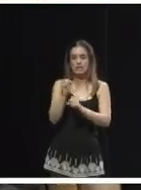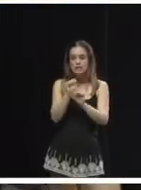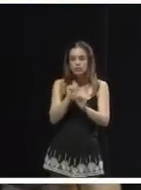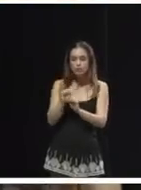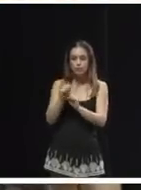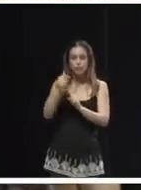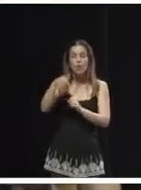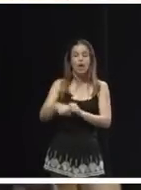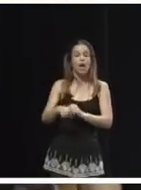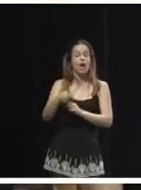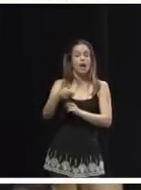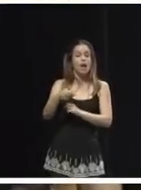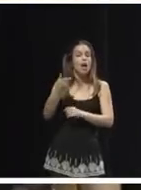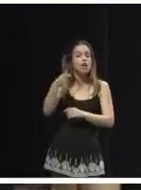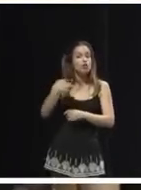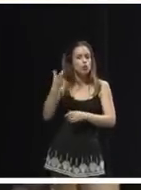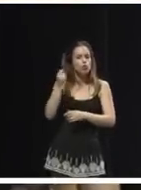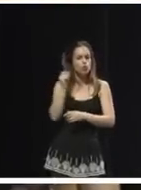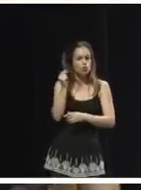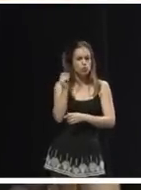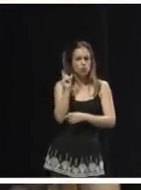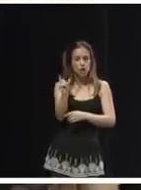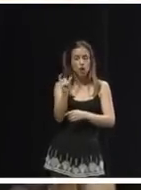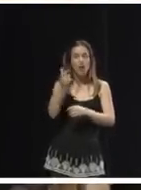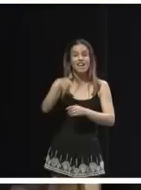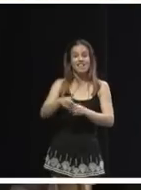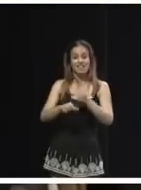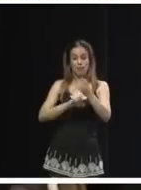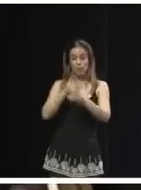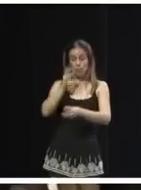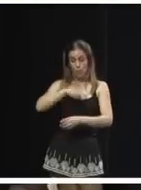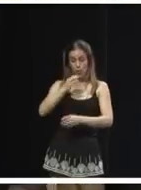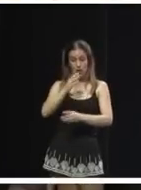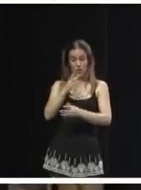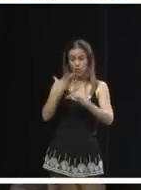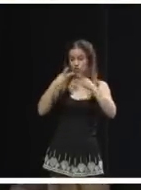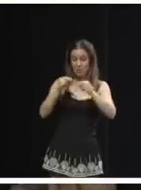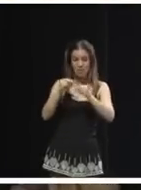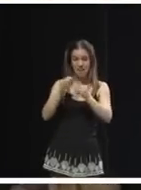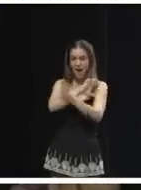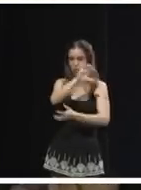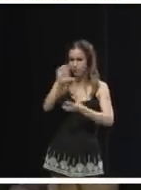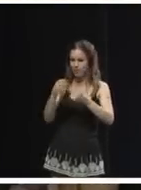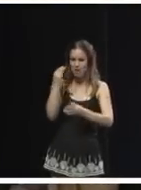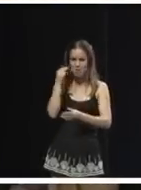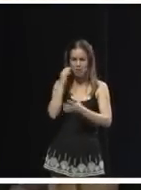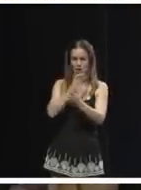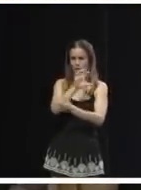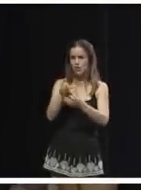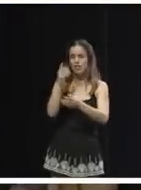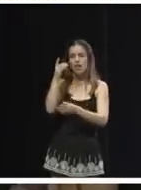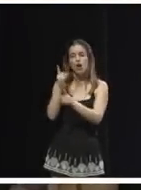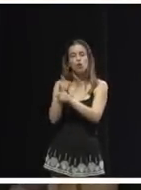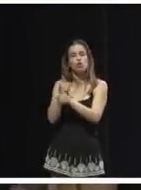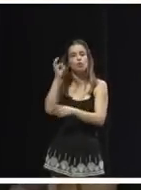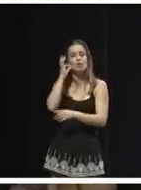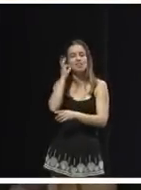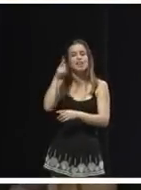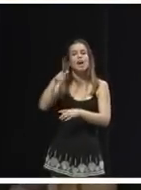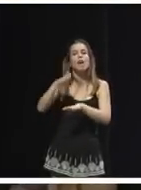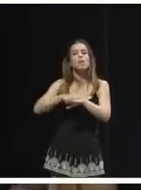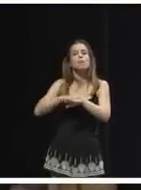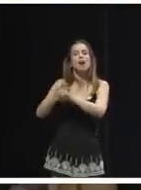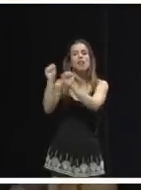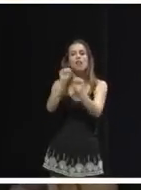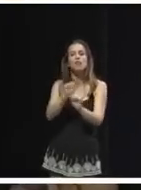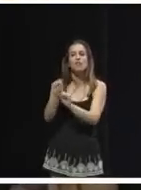pegajosos, porque podemos acabar con el terror de la violencia machista. Y esto lo vamos a hacer para defender Doñana y la